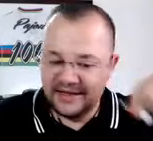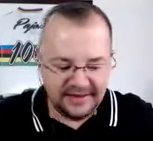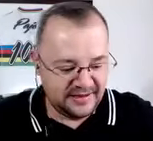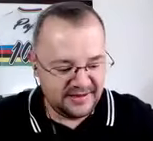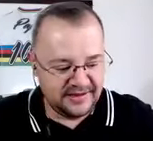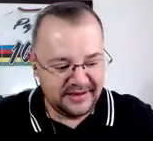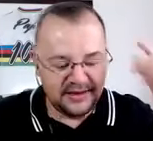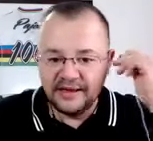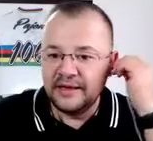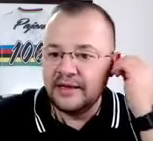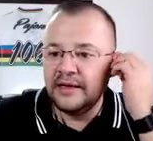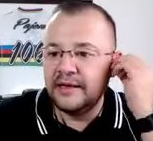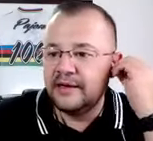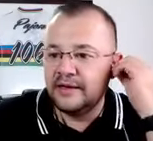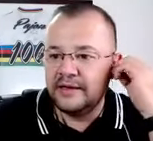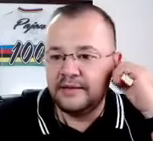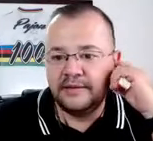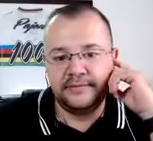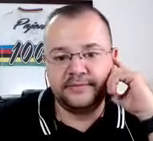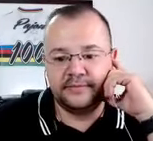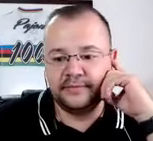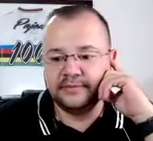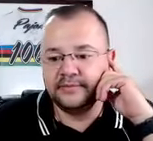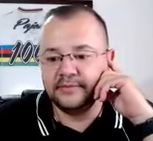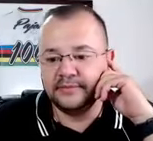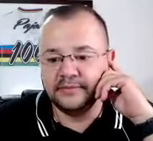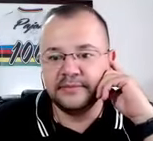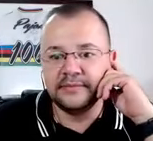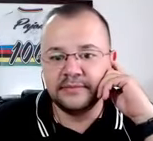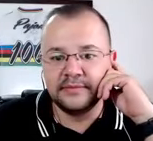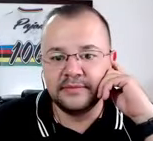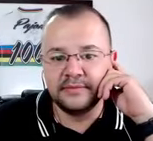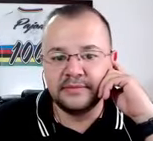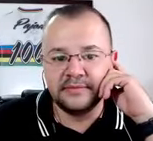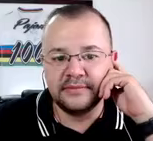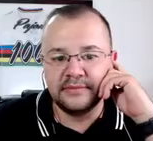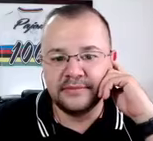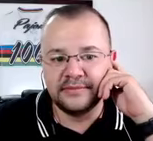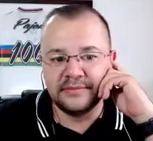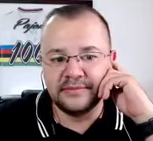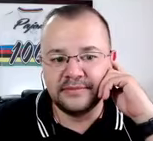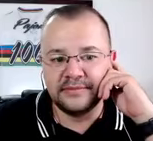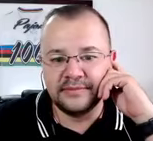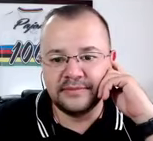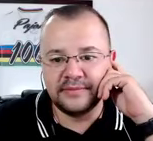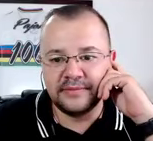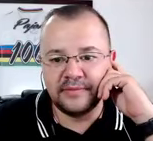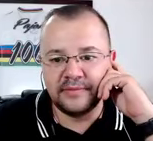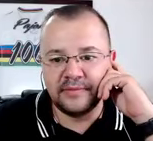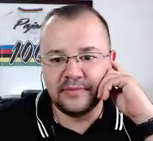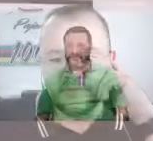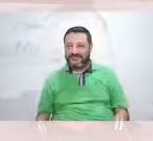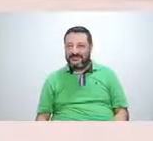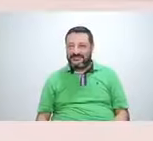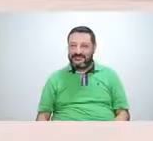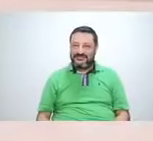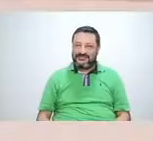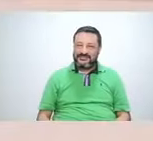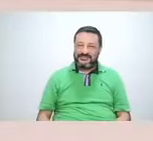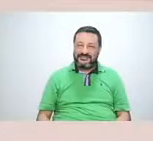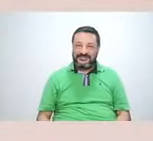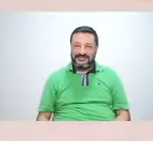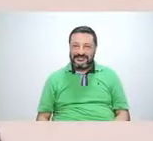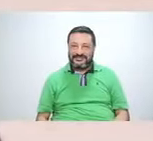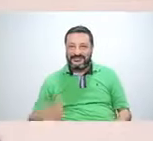es tan gracioso, en verdad es muy duro, pero es muy bonito, es un aparato muy lindo. Sí, es,